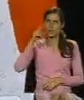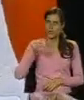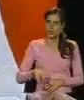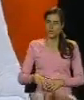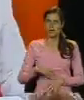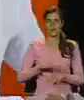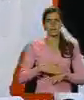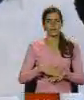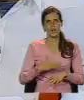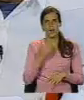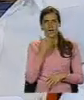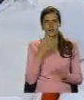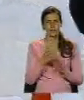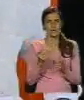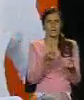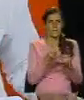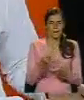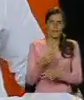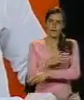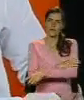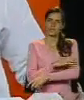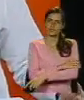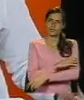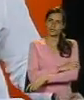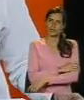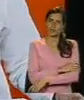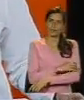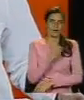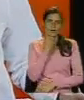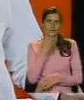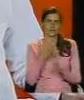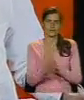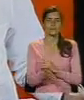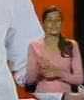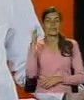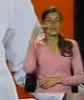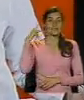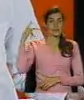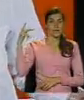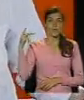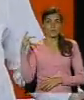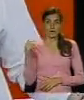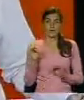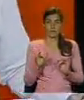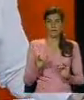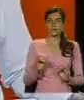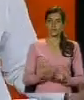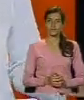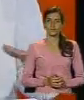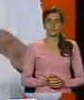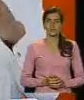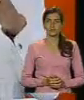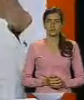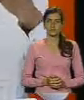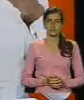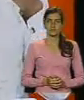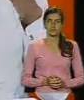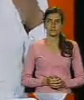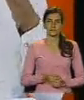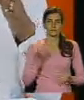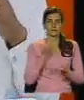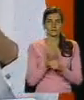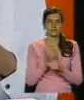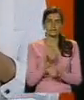Porque el factor que está buscando la oposición, desde el punto de vista de la psicología de masas, factor que lo están